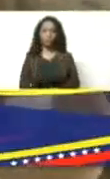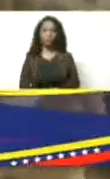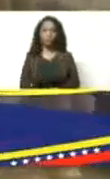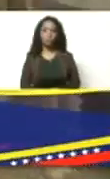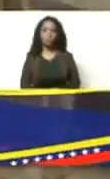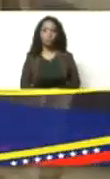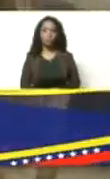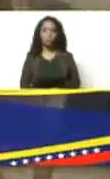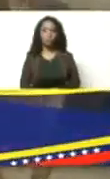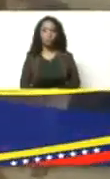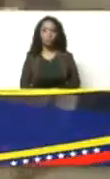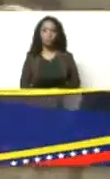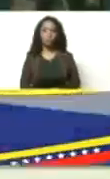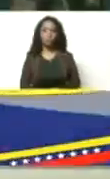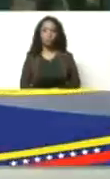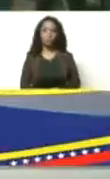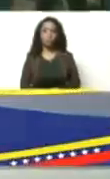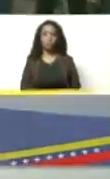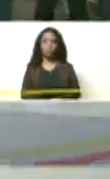Adelante.